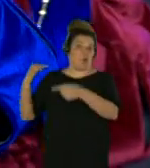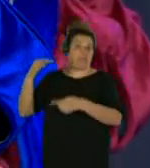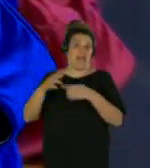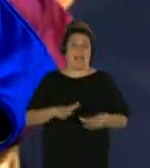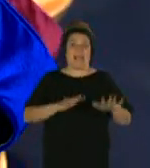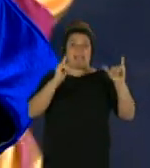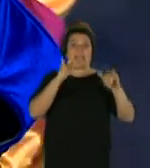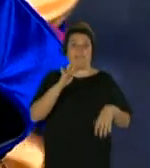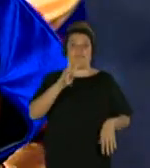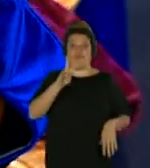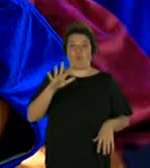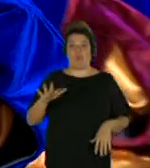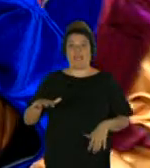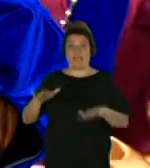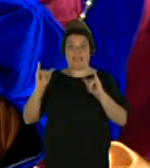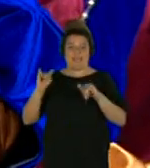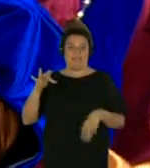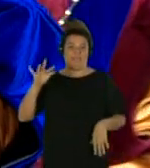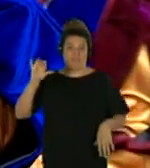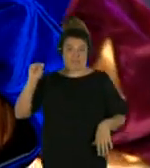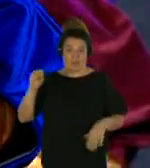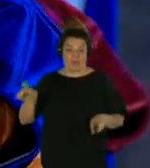magnífico espectáculo de la final de murga.